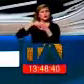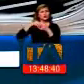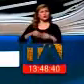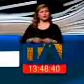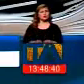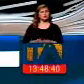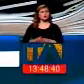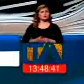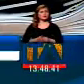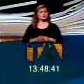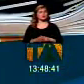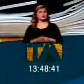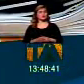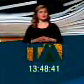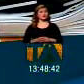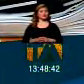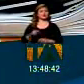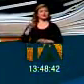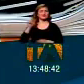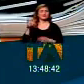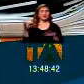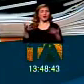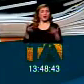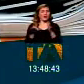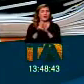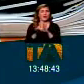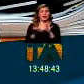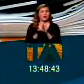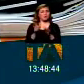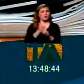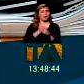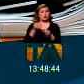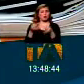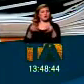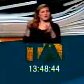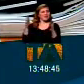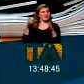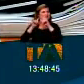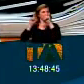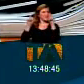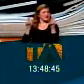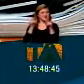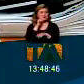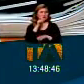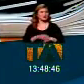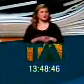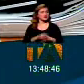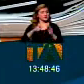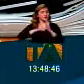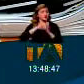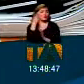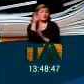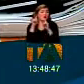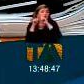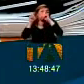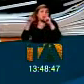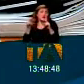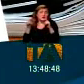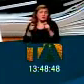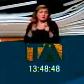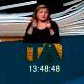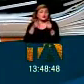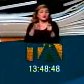dólares. Entre ellas, que el consorcio no tiene personería jurídica, que las pólizas fueron emitidas solo por una empresa del consorcio